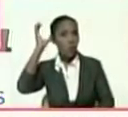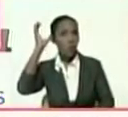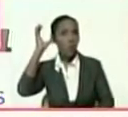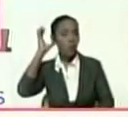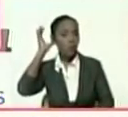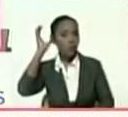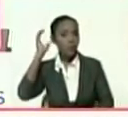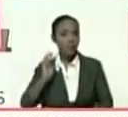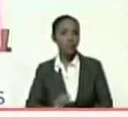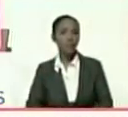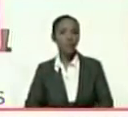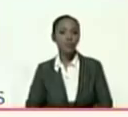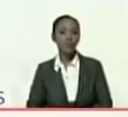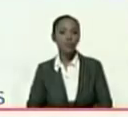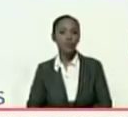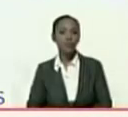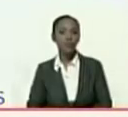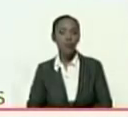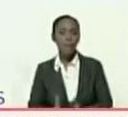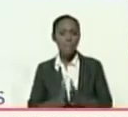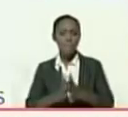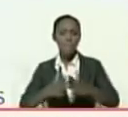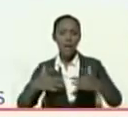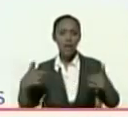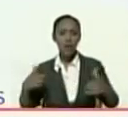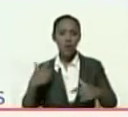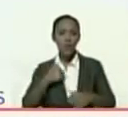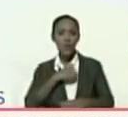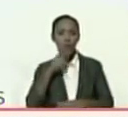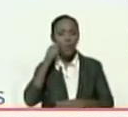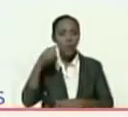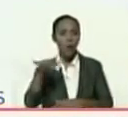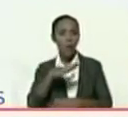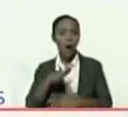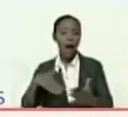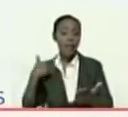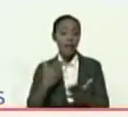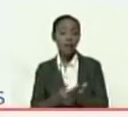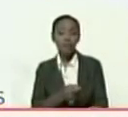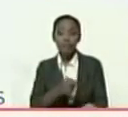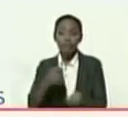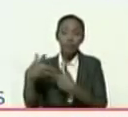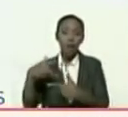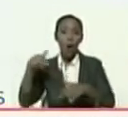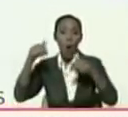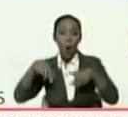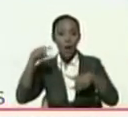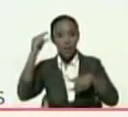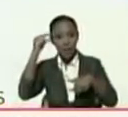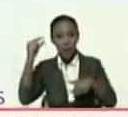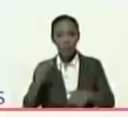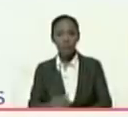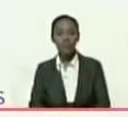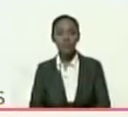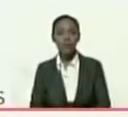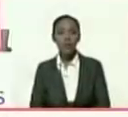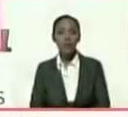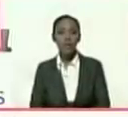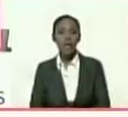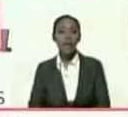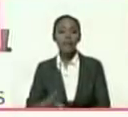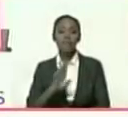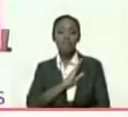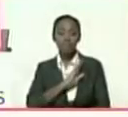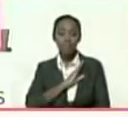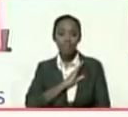concientización mayor de nuestro pueblo, hasta llevarnos a hoy día nosotros tener la certeza